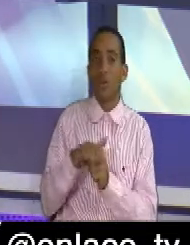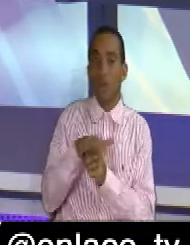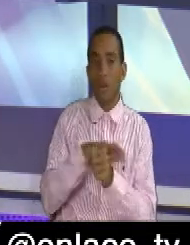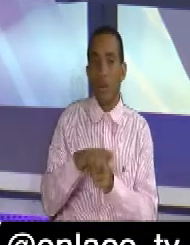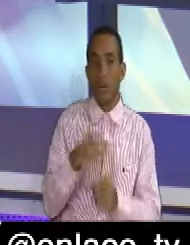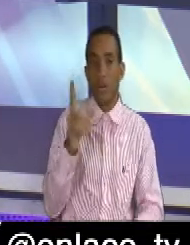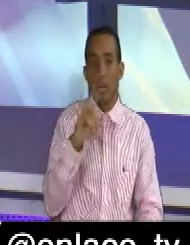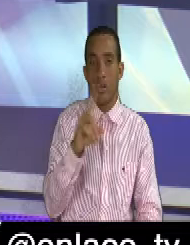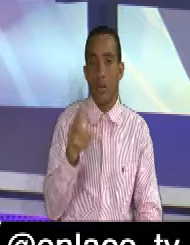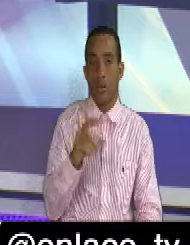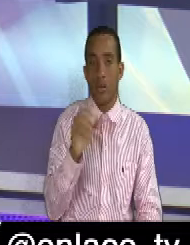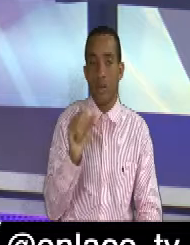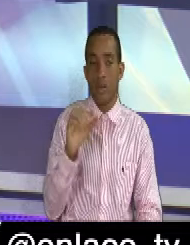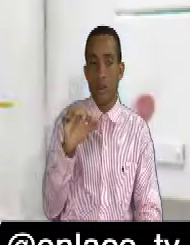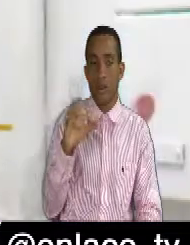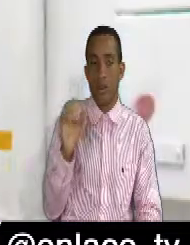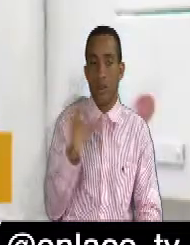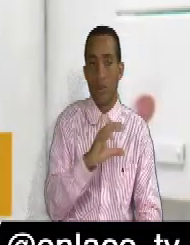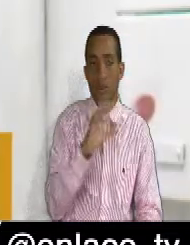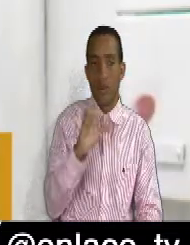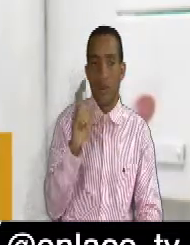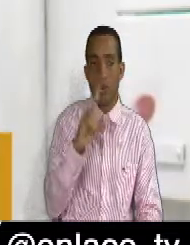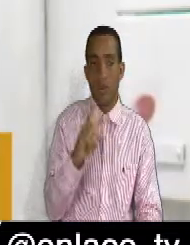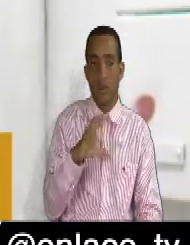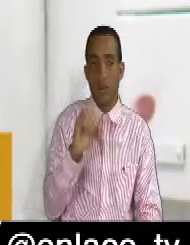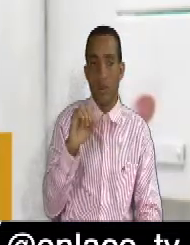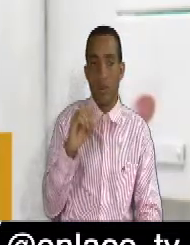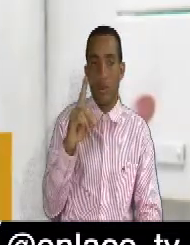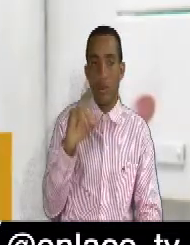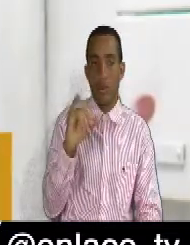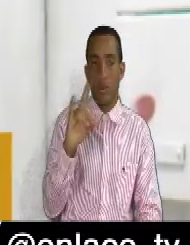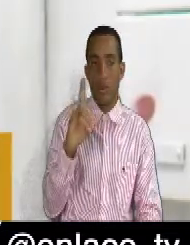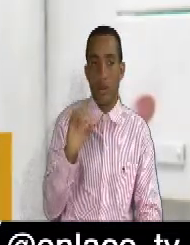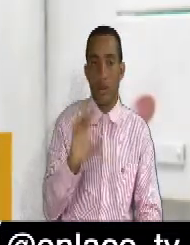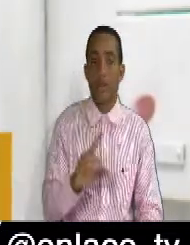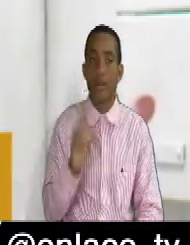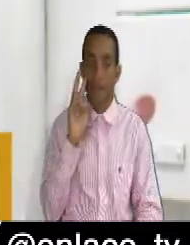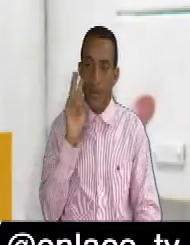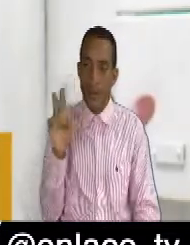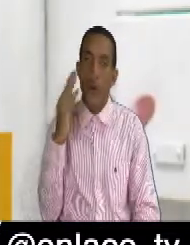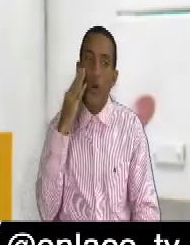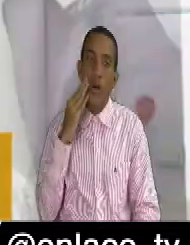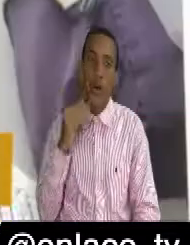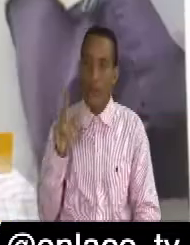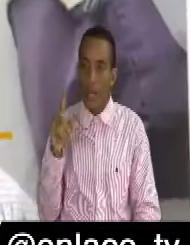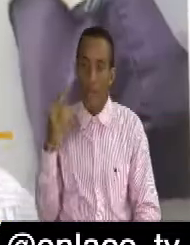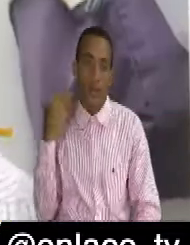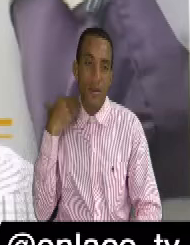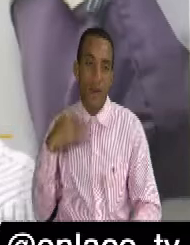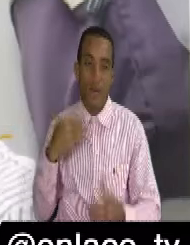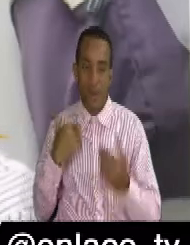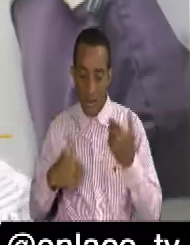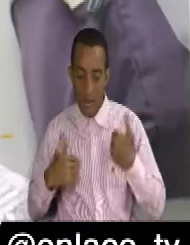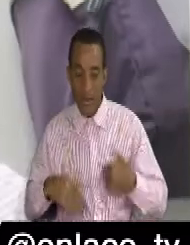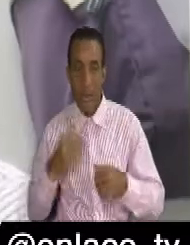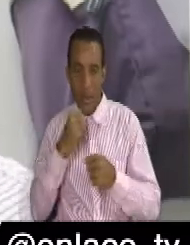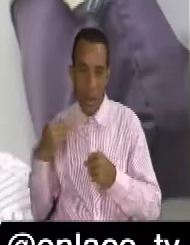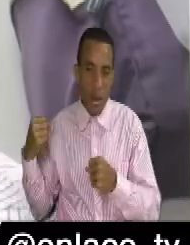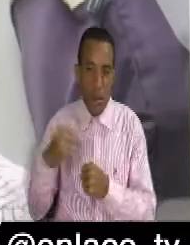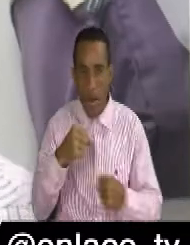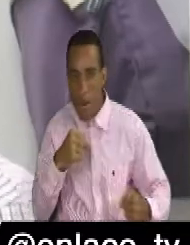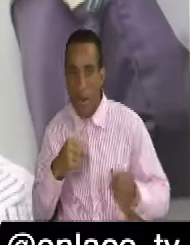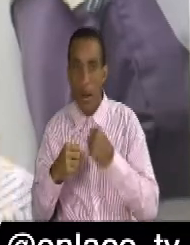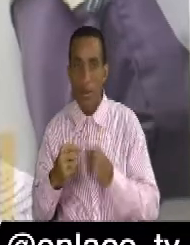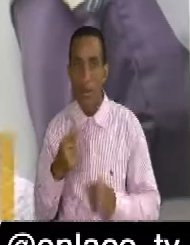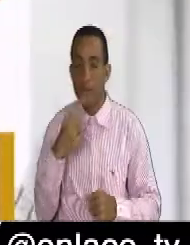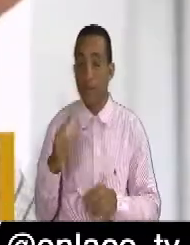Barranca Bermeja. Este joven, a quien visiblemente se le ven algunas laceraciones por golpes, denuncia que fue agredido físicamente